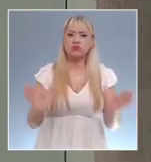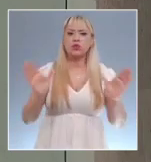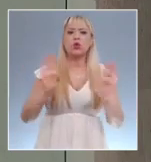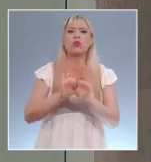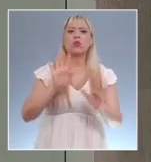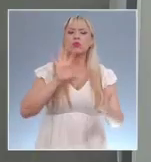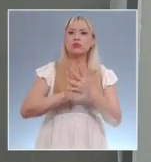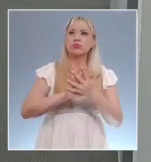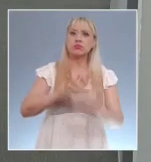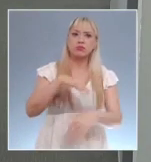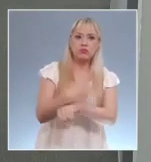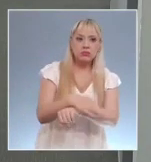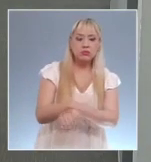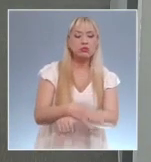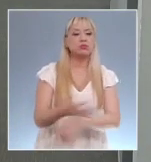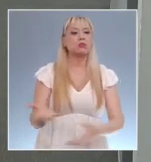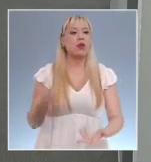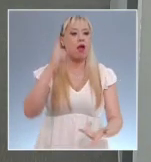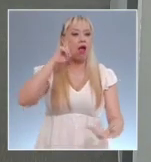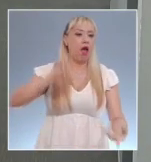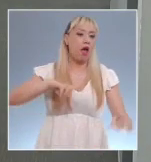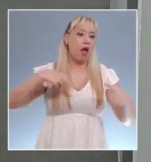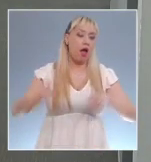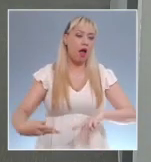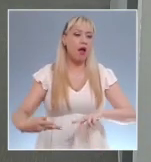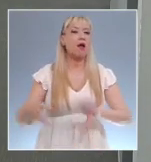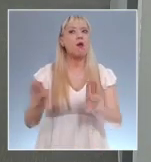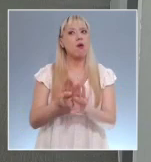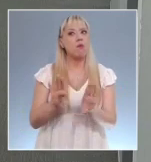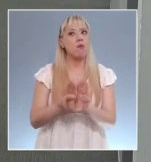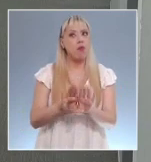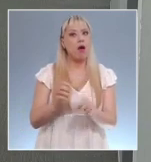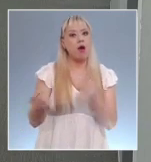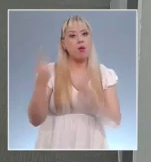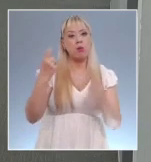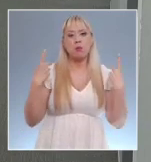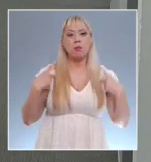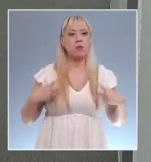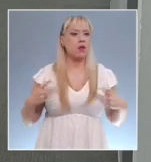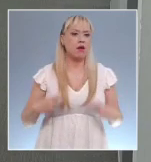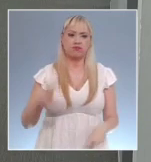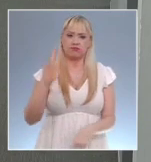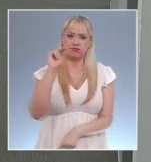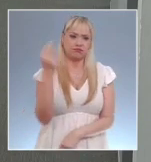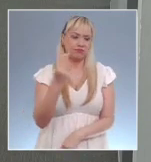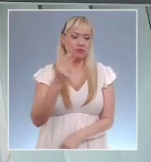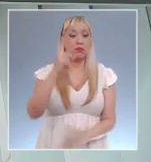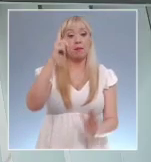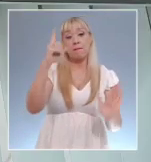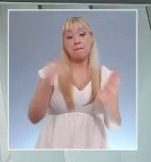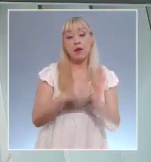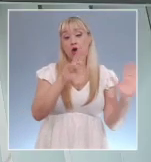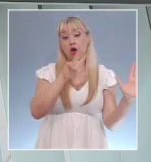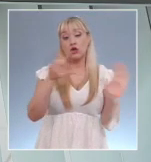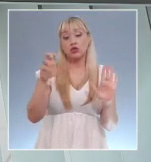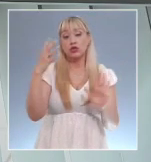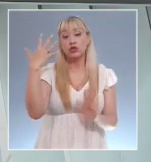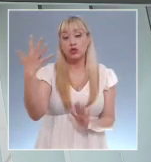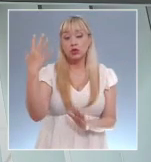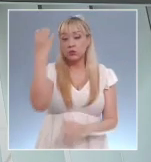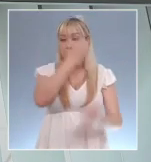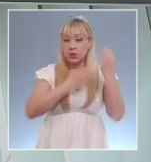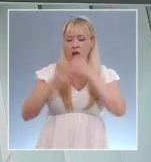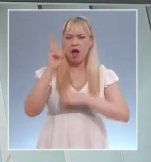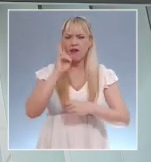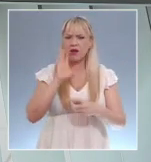cautelar en los casos que acompaña. A la fecha, ha promovido 1.805 incidentes de revisión de la medida cautelar de prisión preventiva